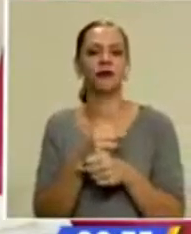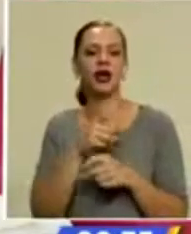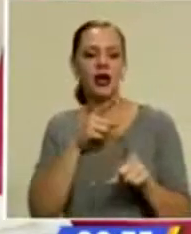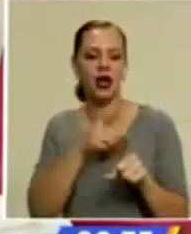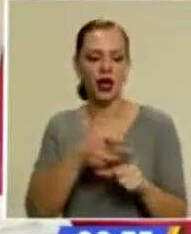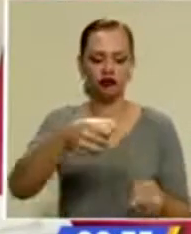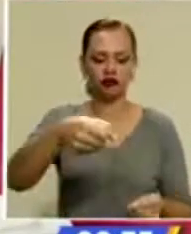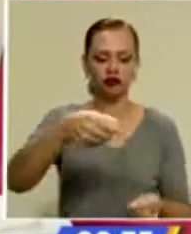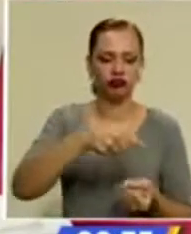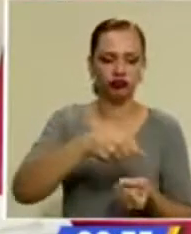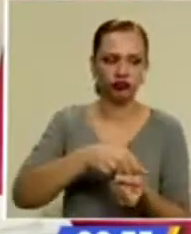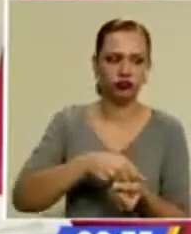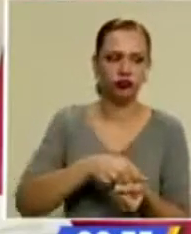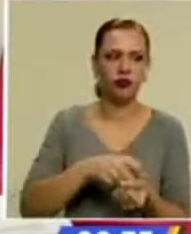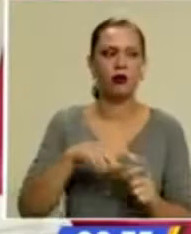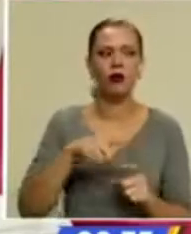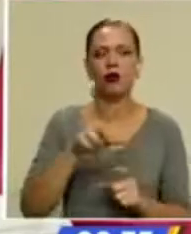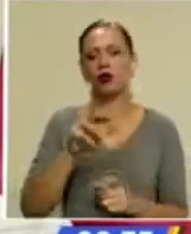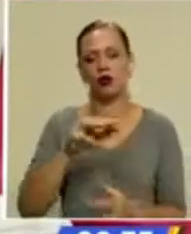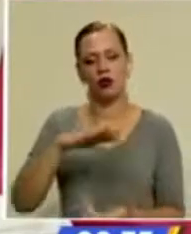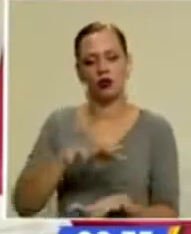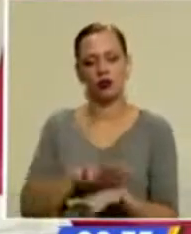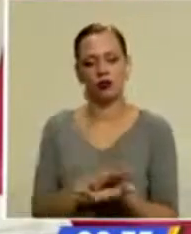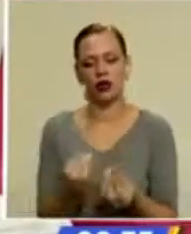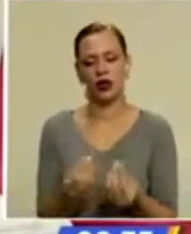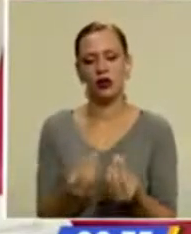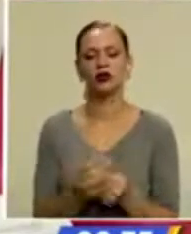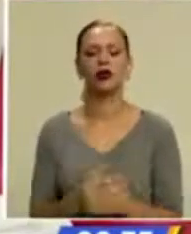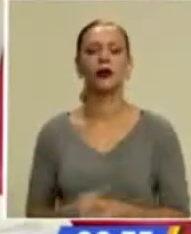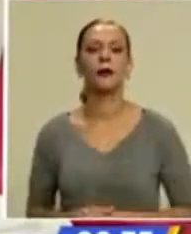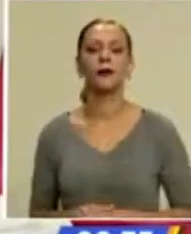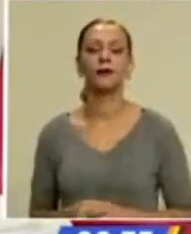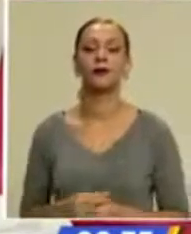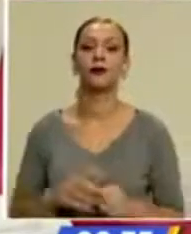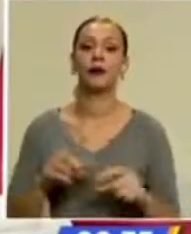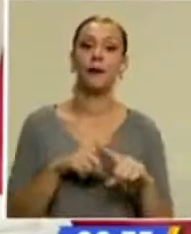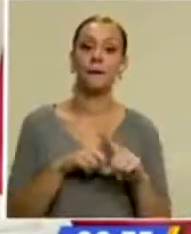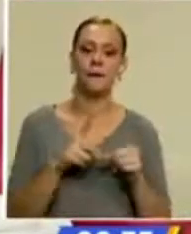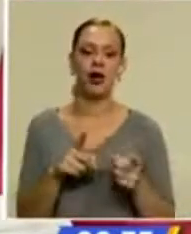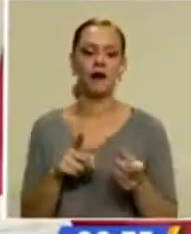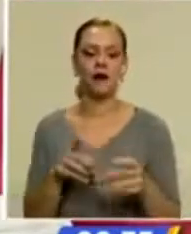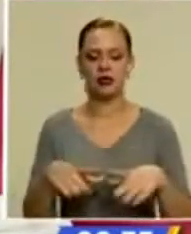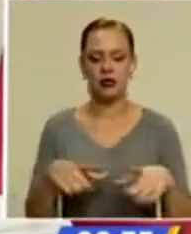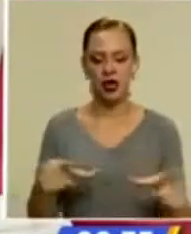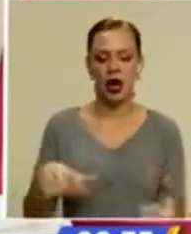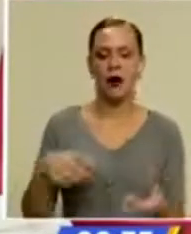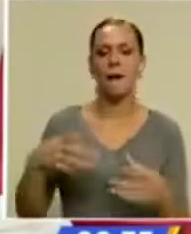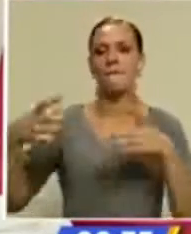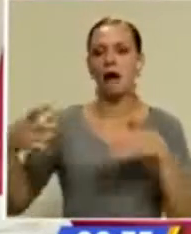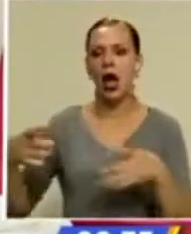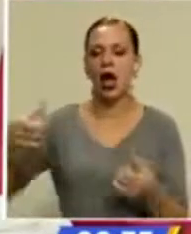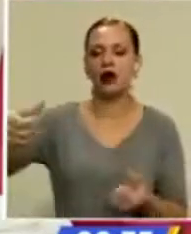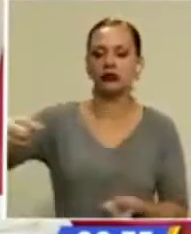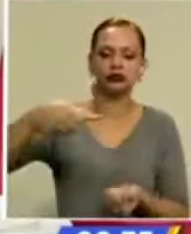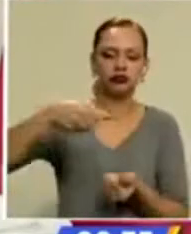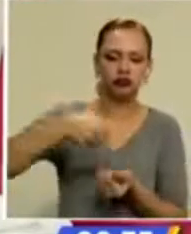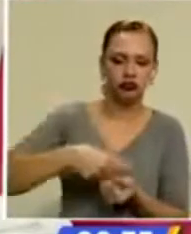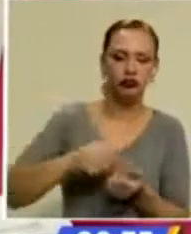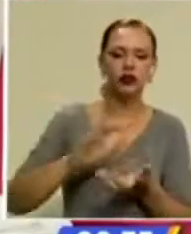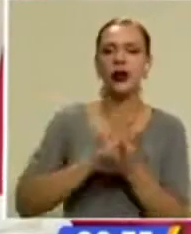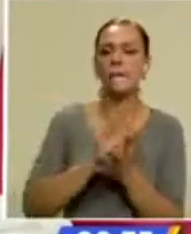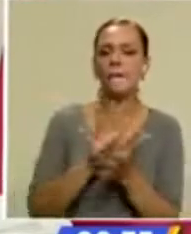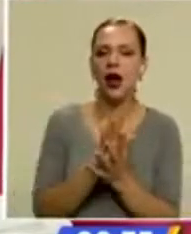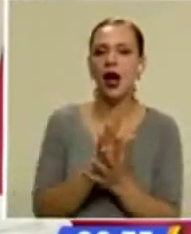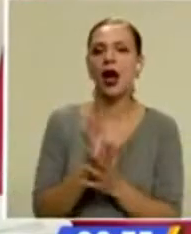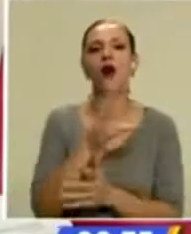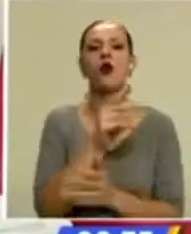la tablita. Bueno, esta no porque tiene textura, pero en tablita, en plato, a la mano.